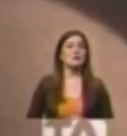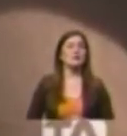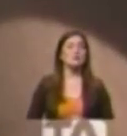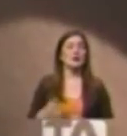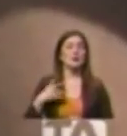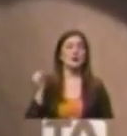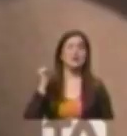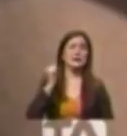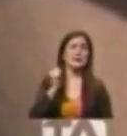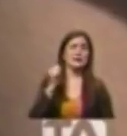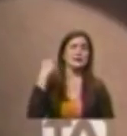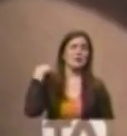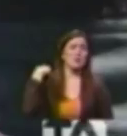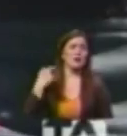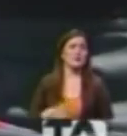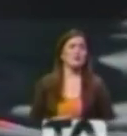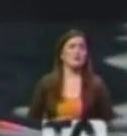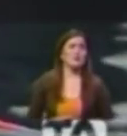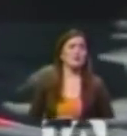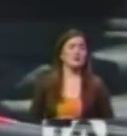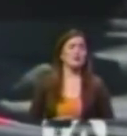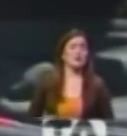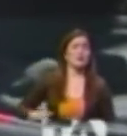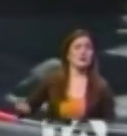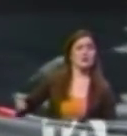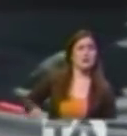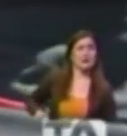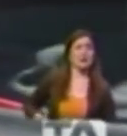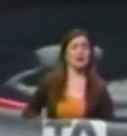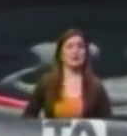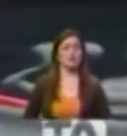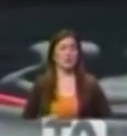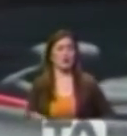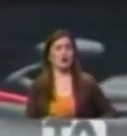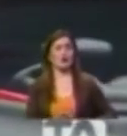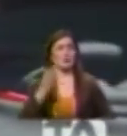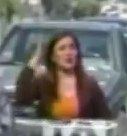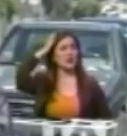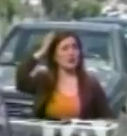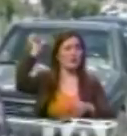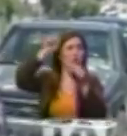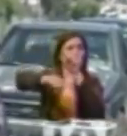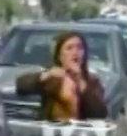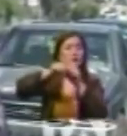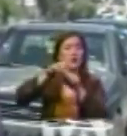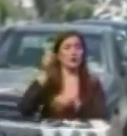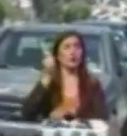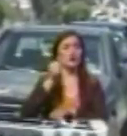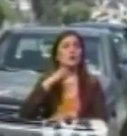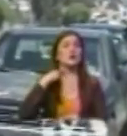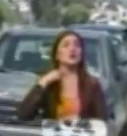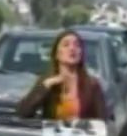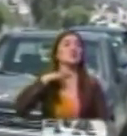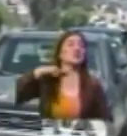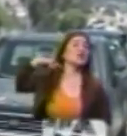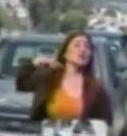Me apuñalaron en la espalda aquí y en el lado derecho y en la izquierda. Y me rompieron la cabeza. Con un cuchillo me lastimaron